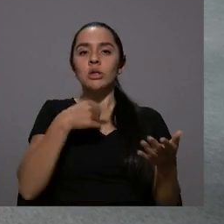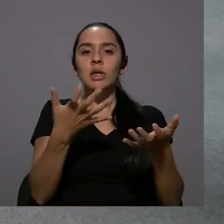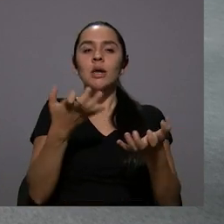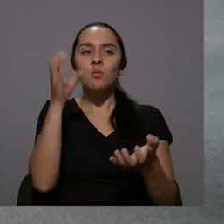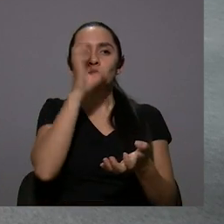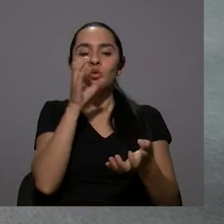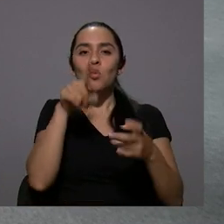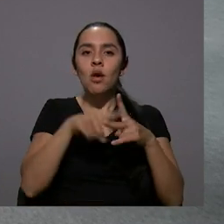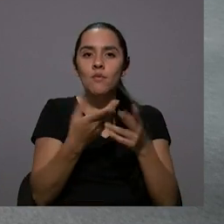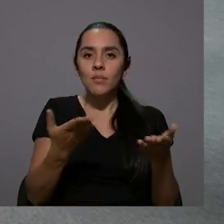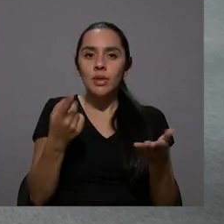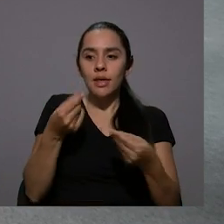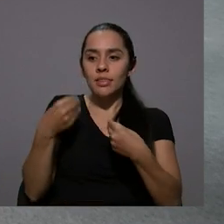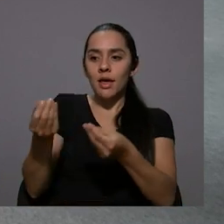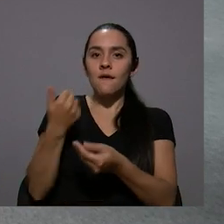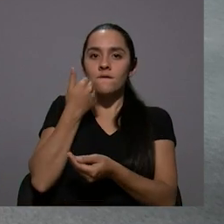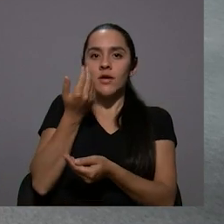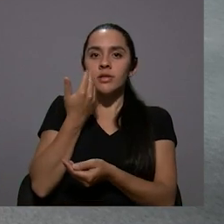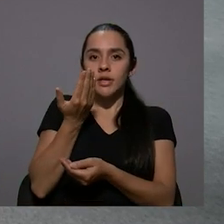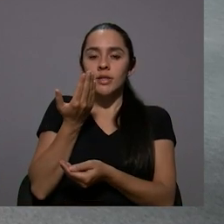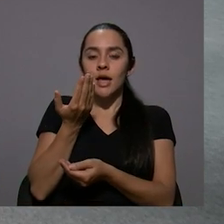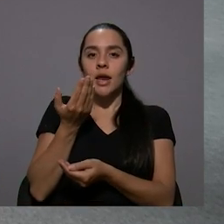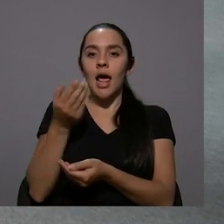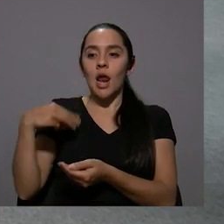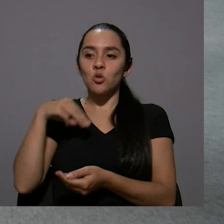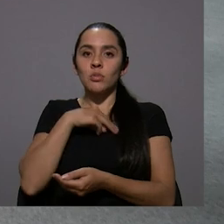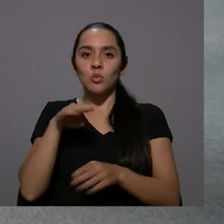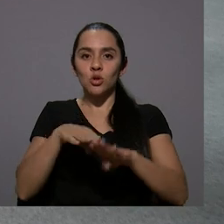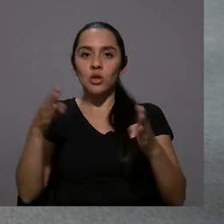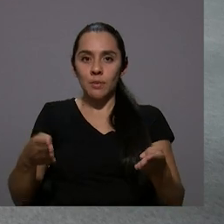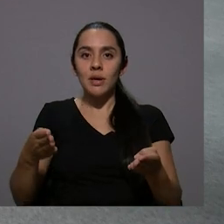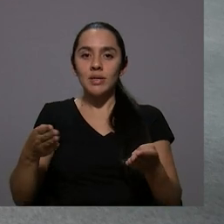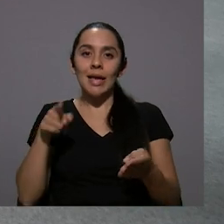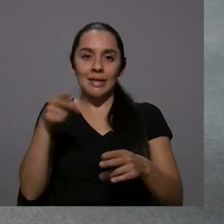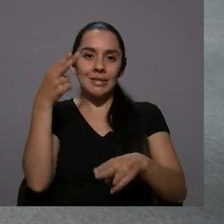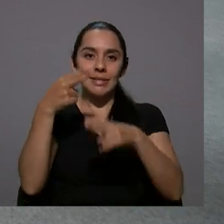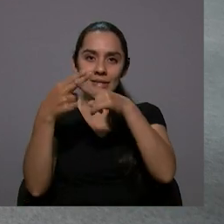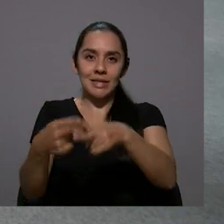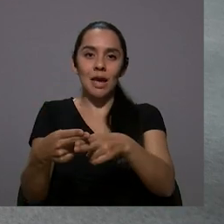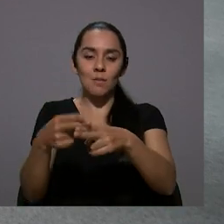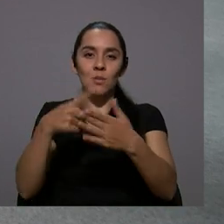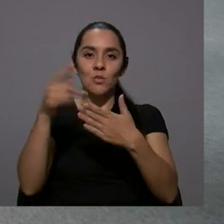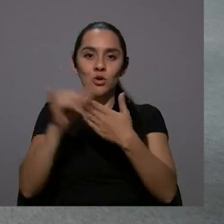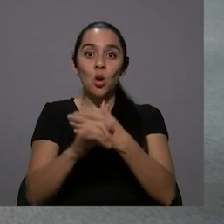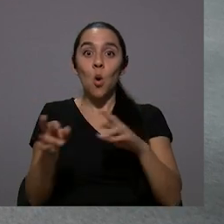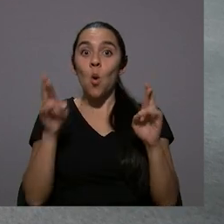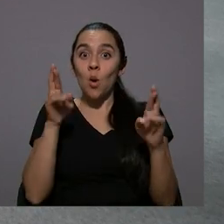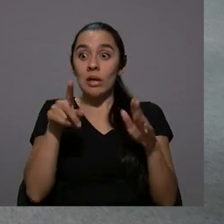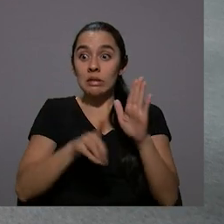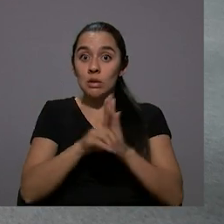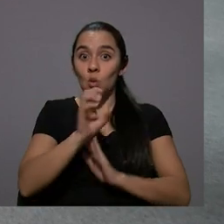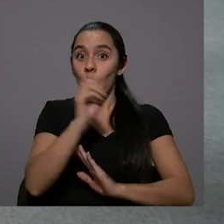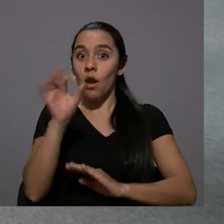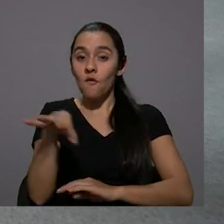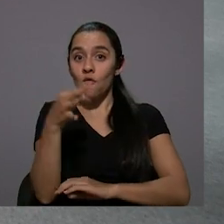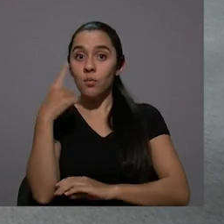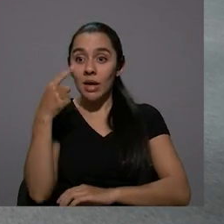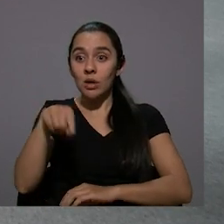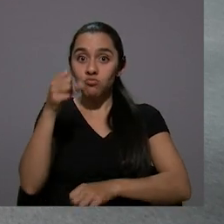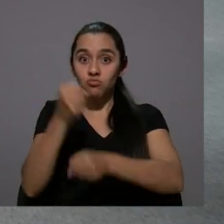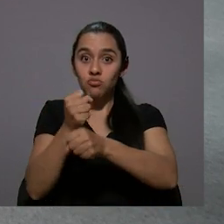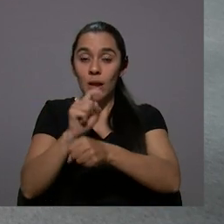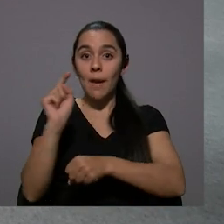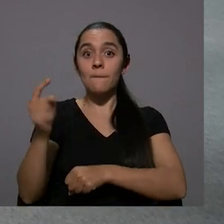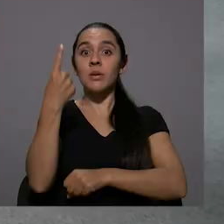facilitara el trabajo a los miembros de mesa así se llama el proyecto y que ojalá el la la el desarrollo o la forma en que